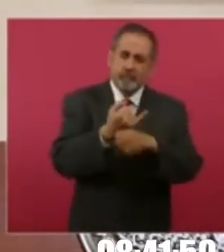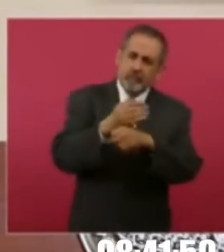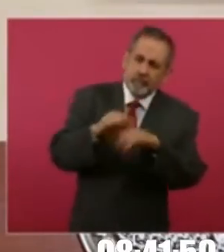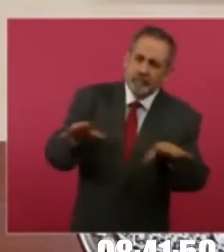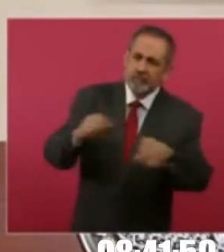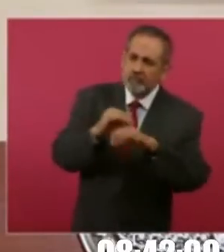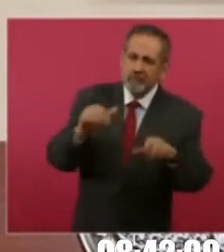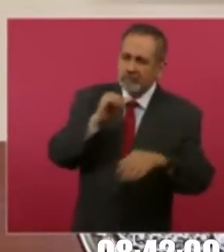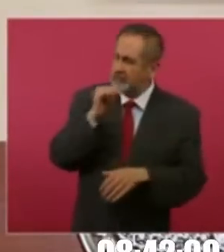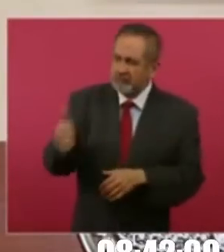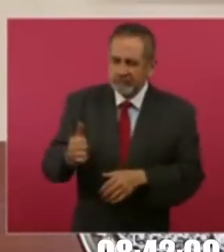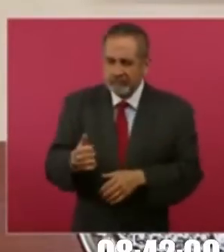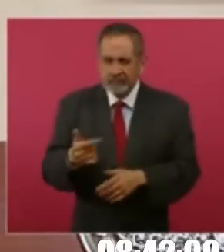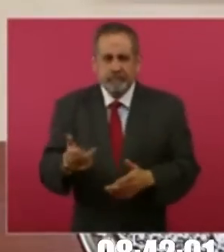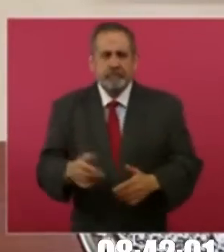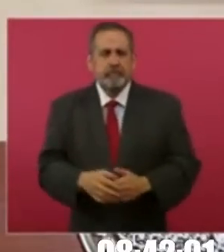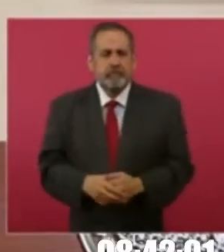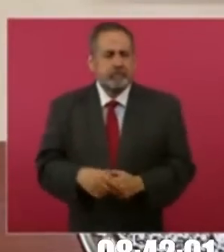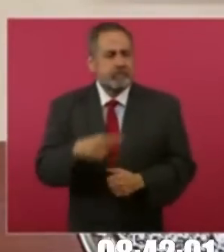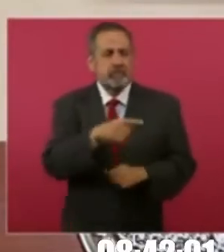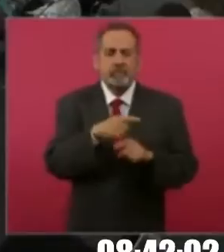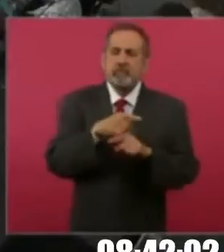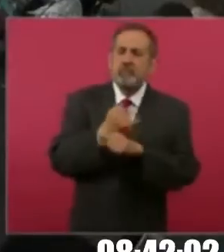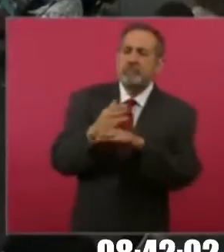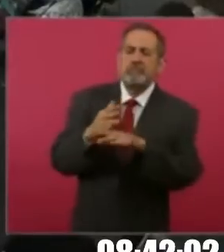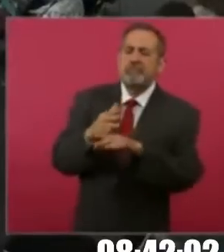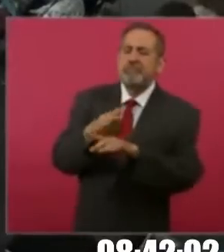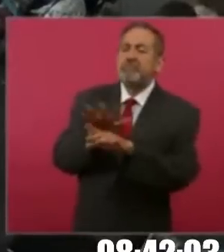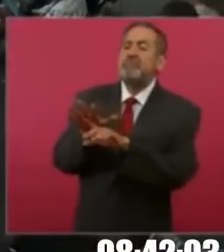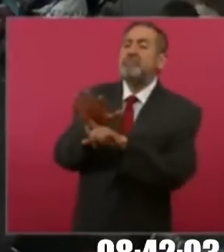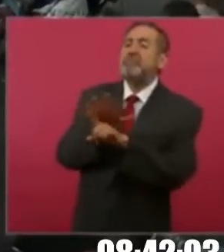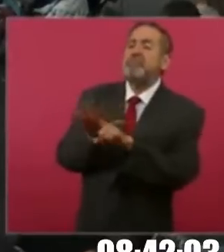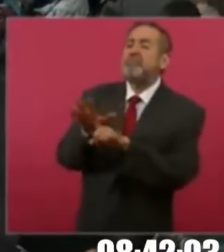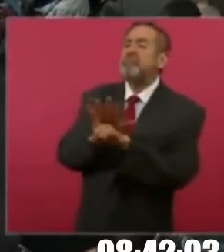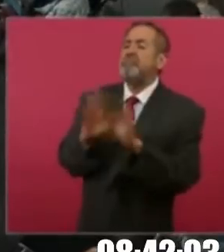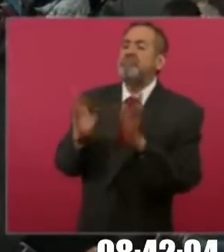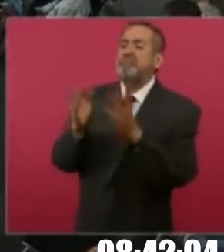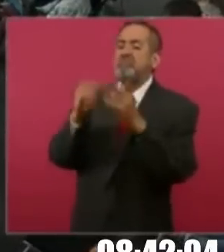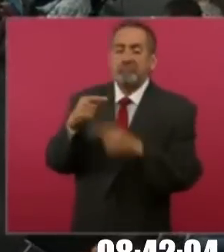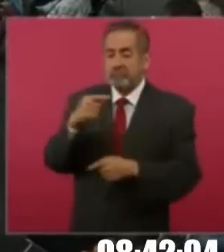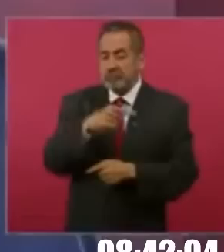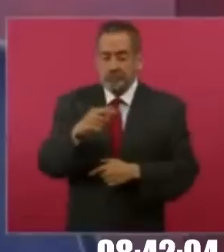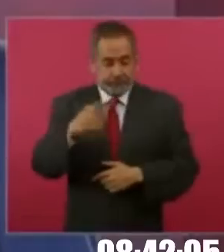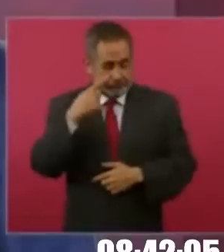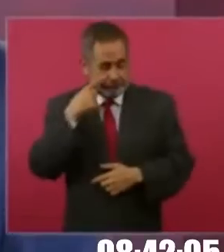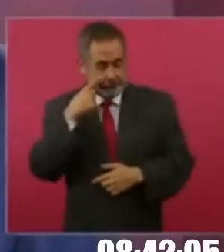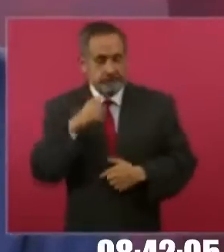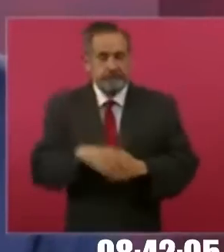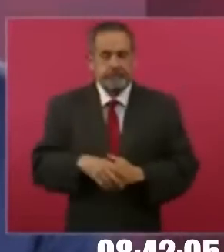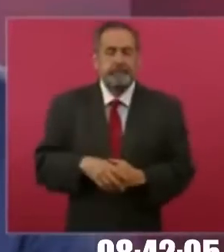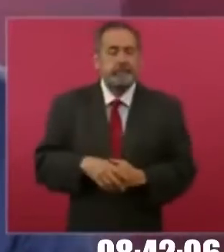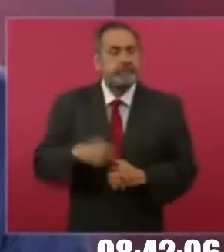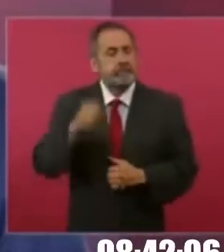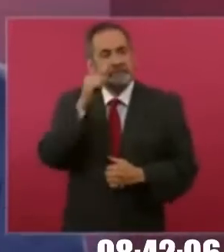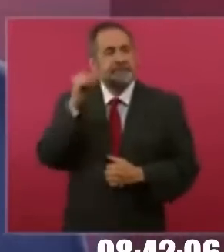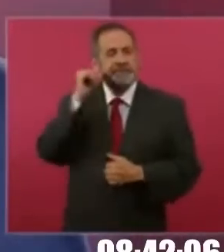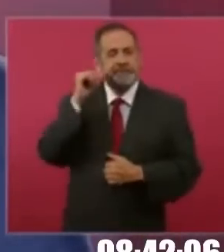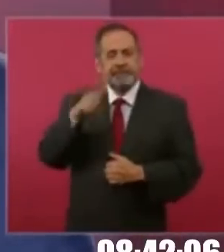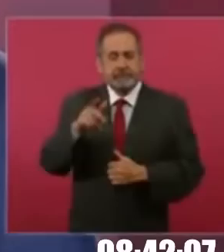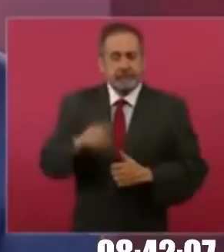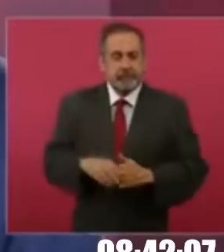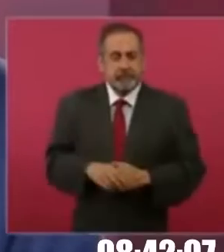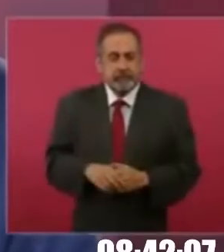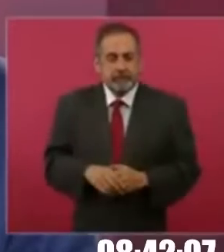de información sino de manipulación ayer y eso